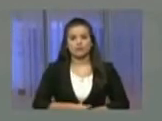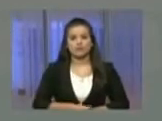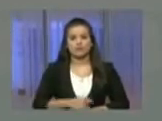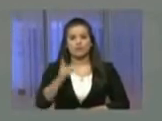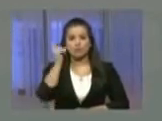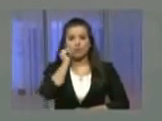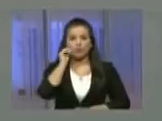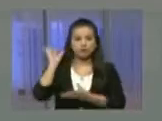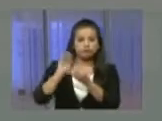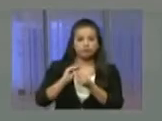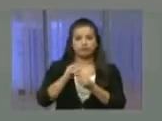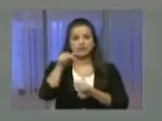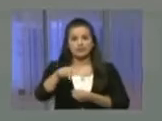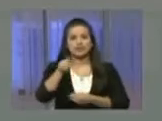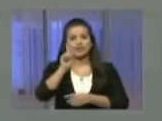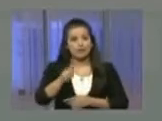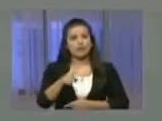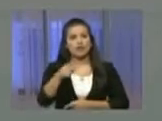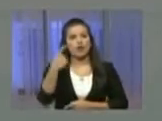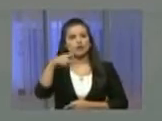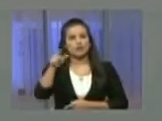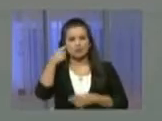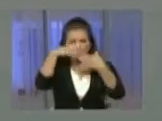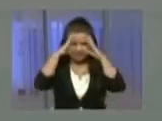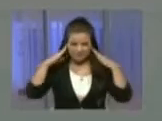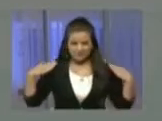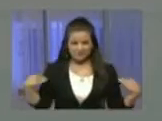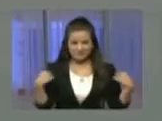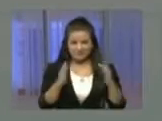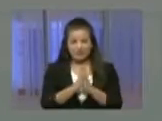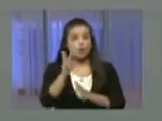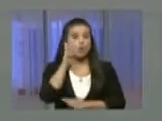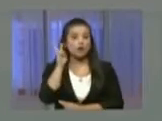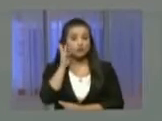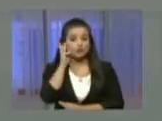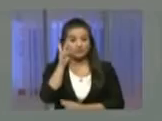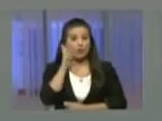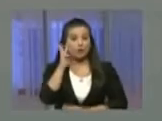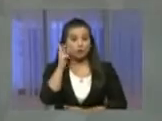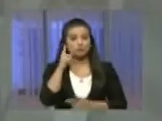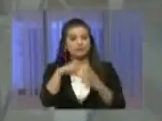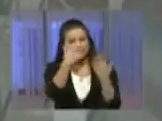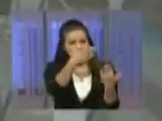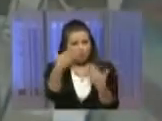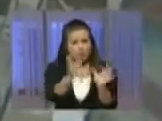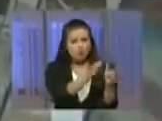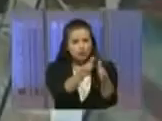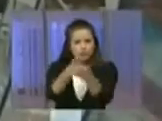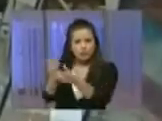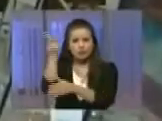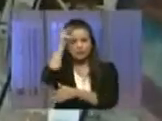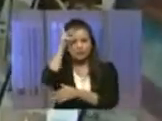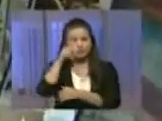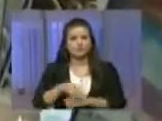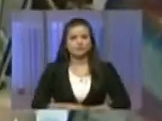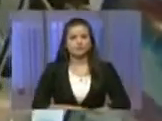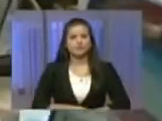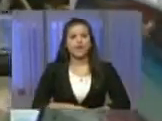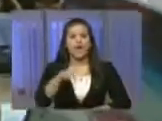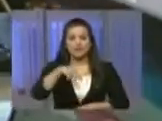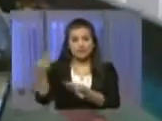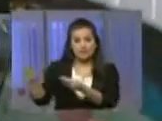soberano y aquí una camarada guayu saludo al pueblo guayu y añú y yupa por aquí me regalaron